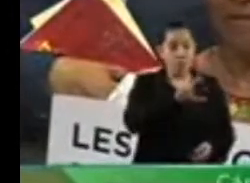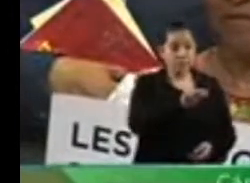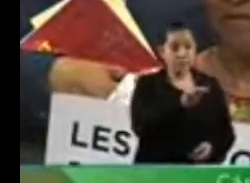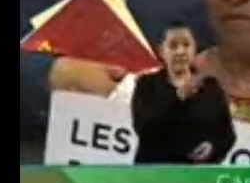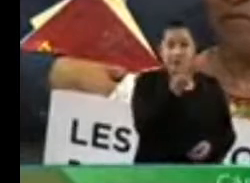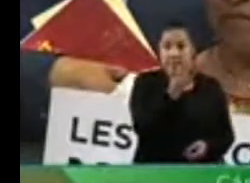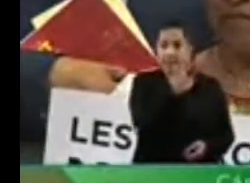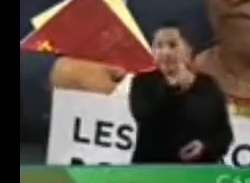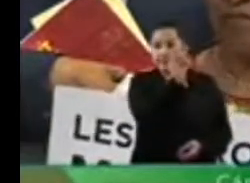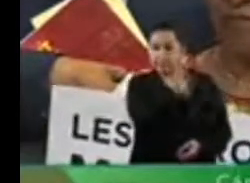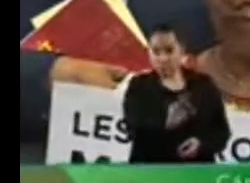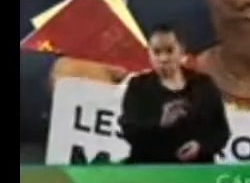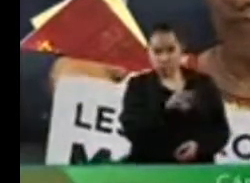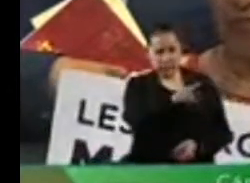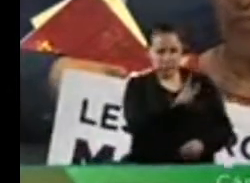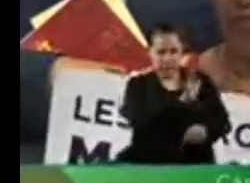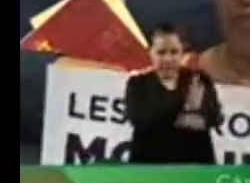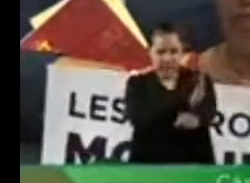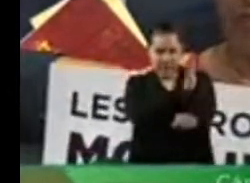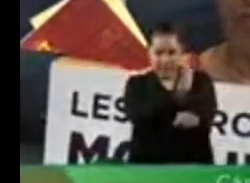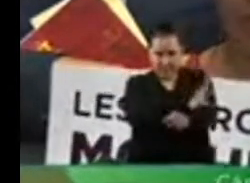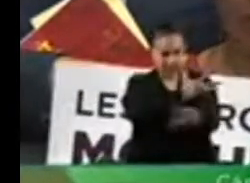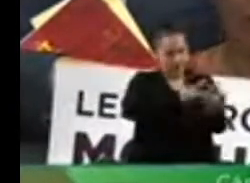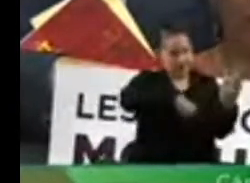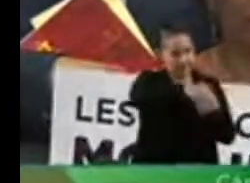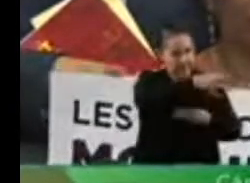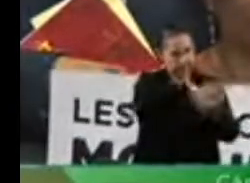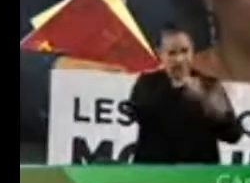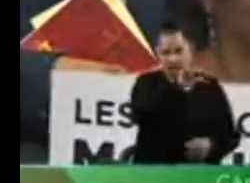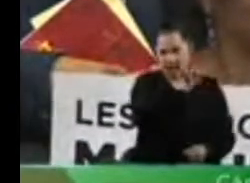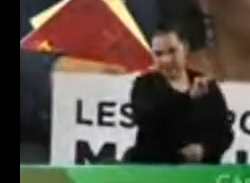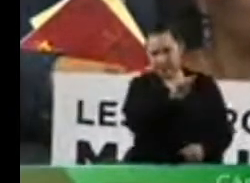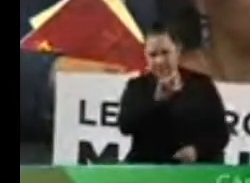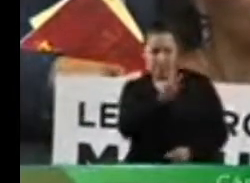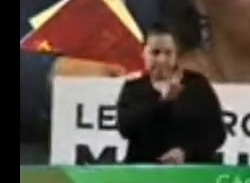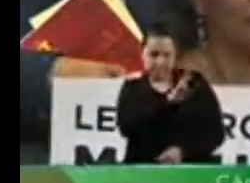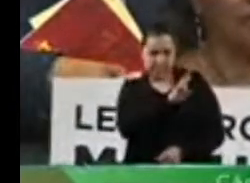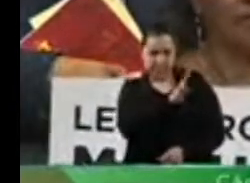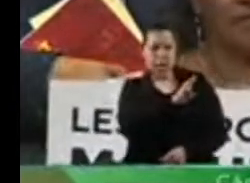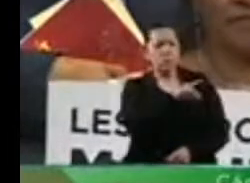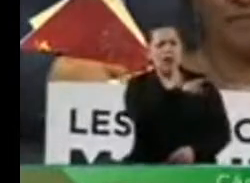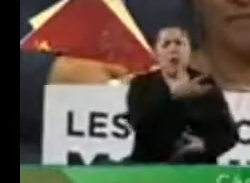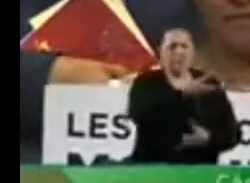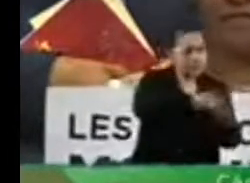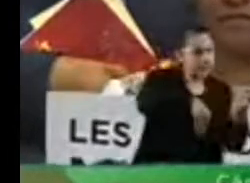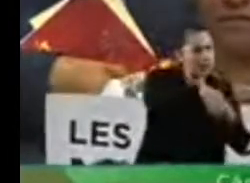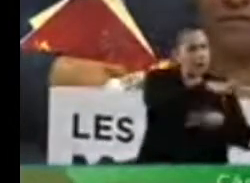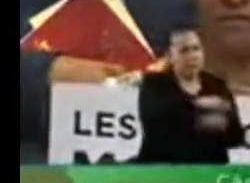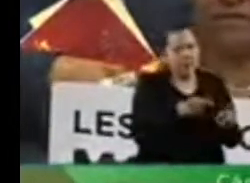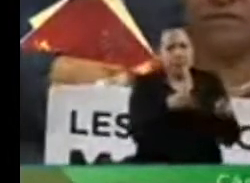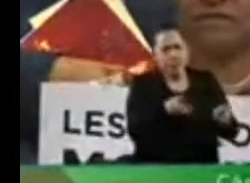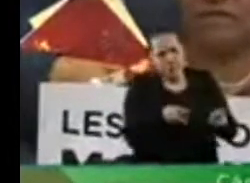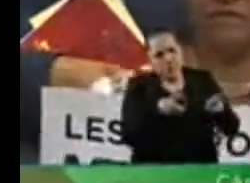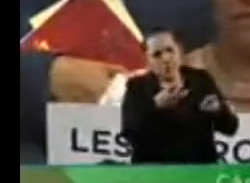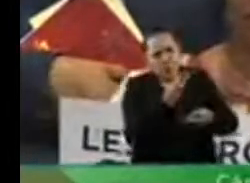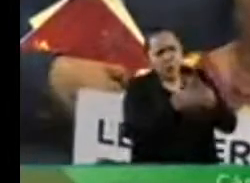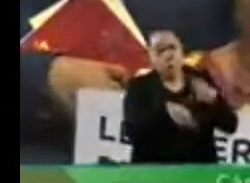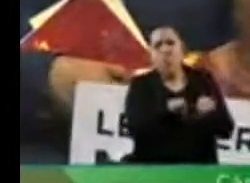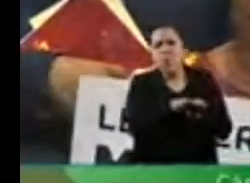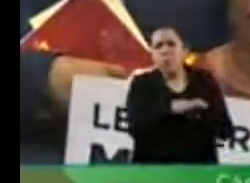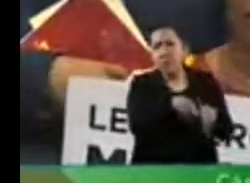83% de la energía que generan los privados es con petrolíferos. La verdad es que generan el 56%